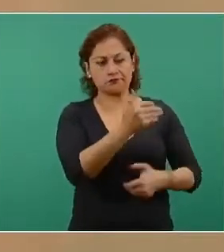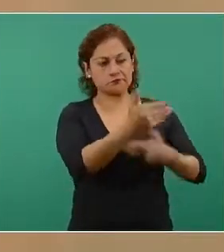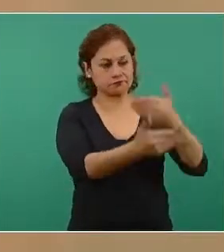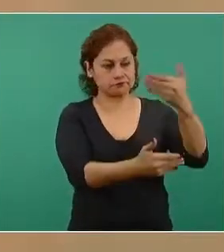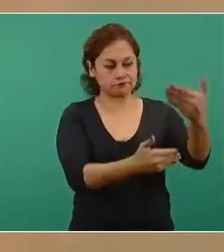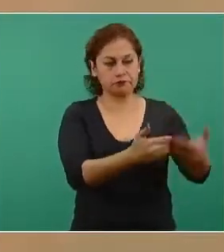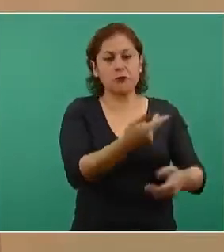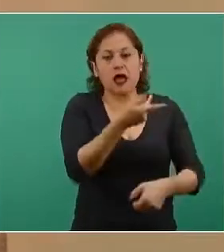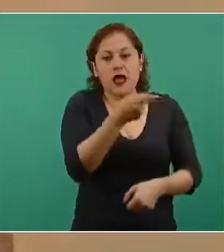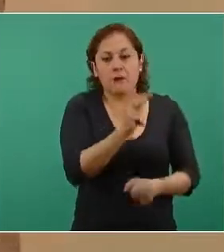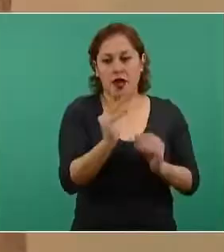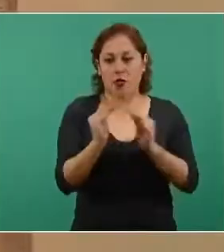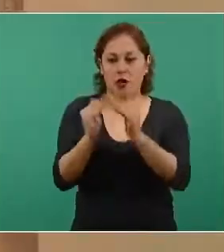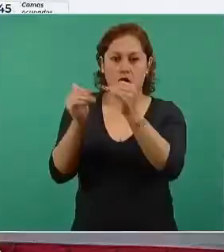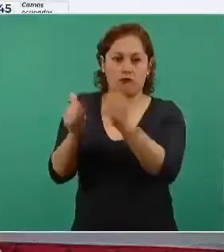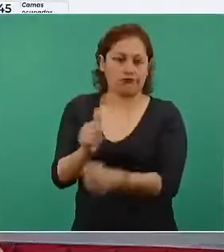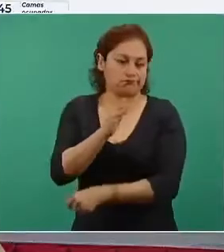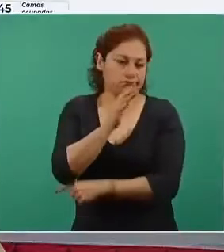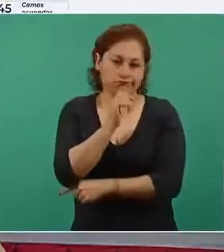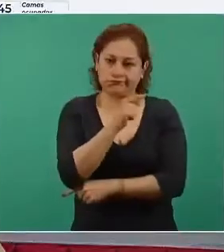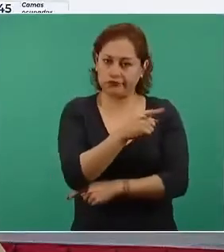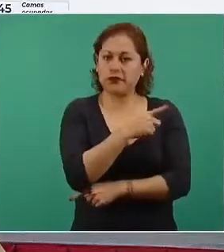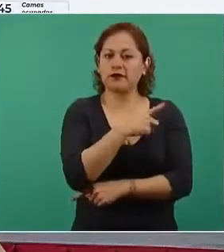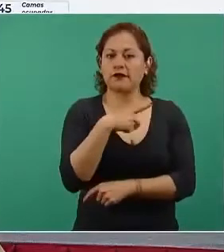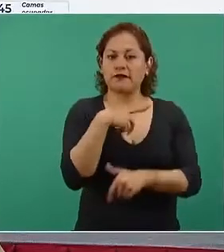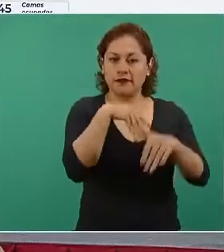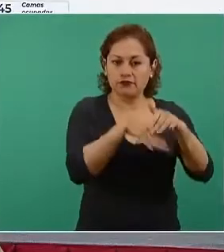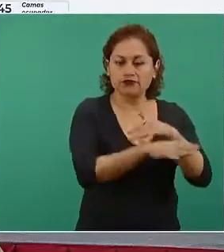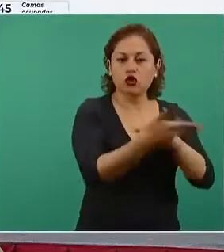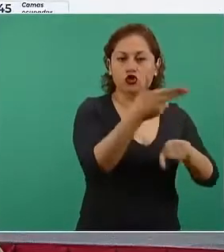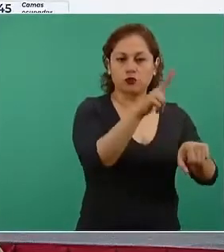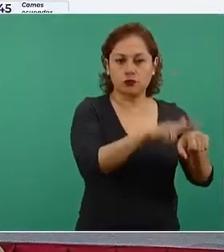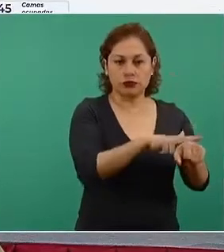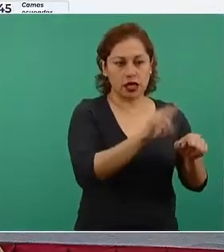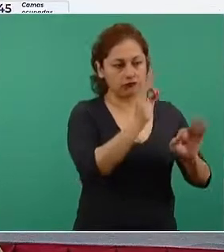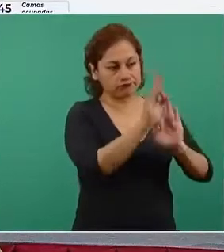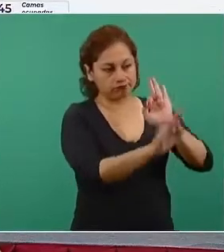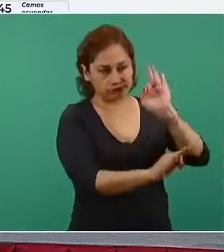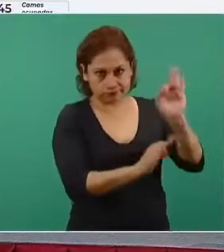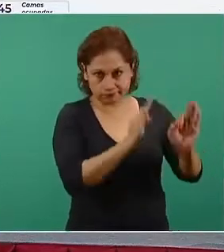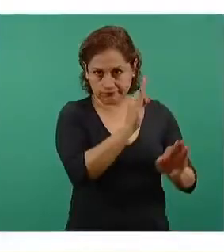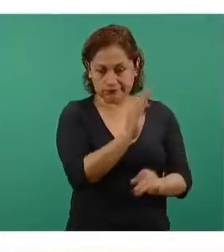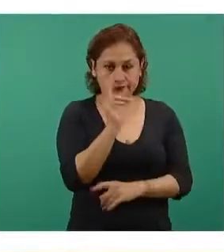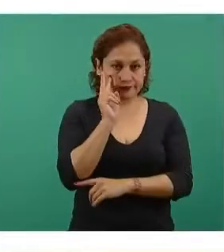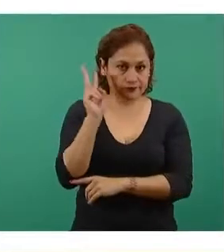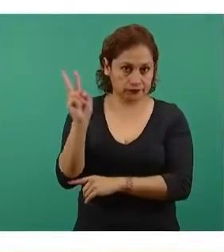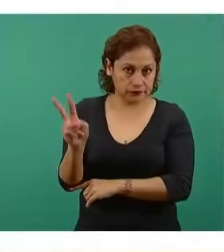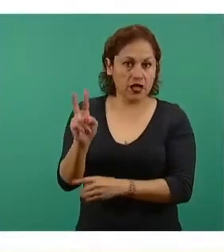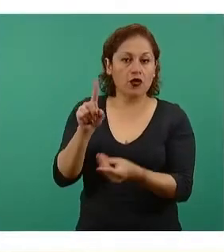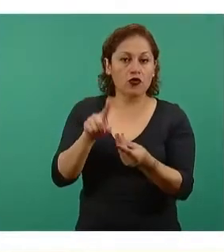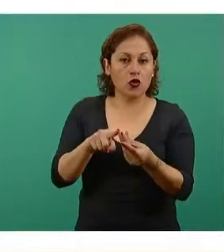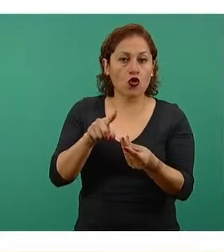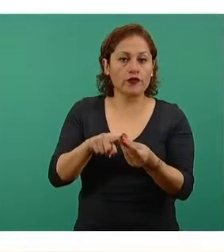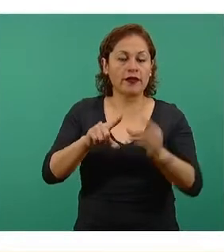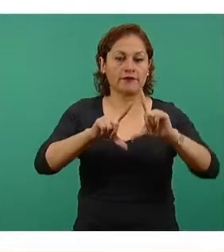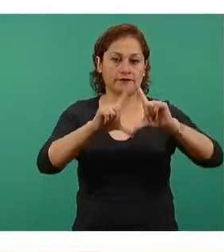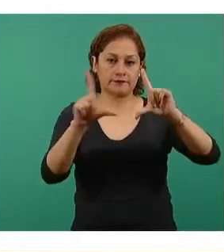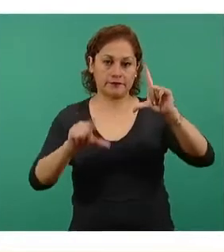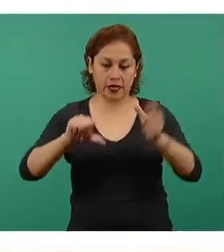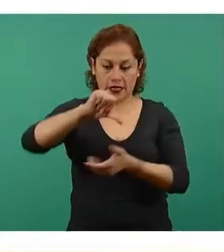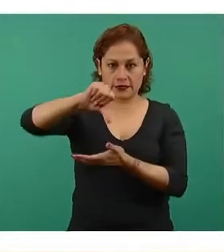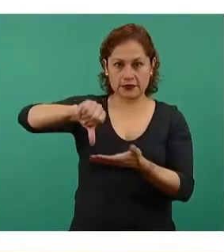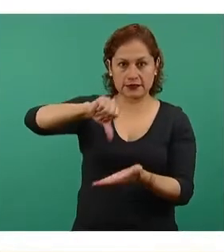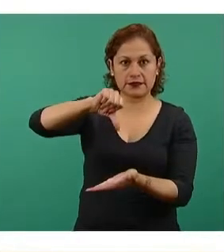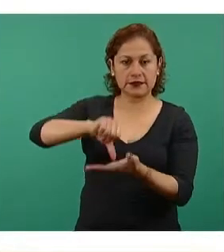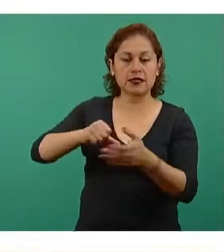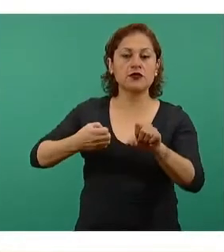manejo hospitalario. Podemos observar claramente en el mapa cómo se concentra en el centro del país, en los